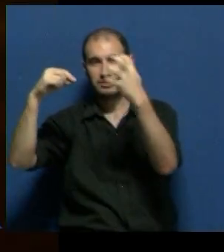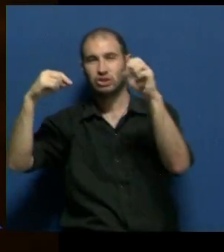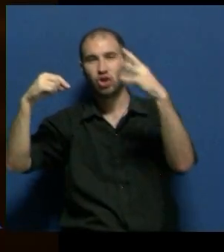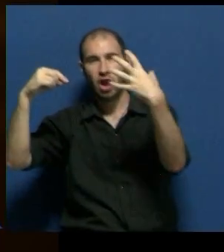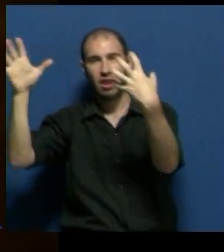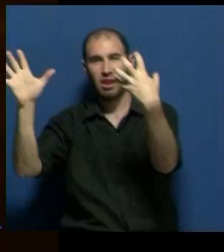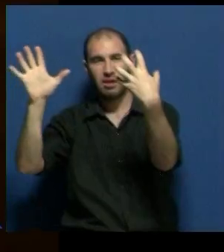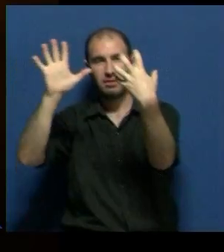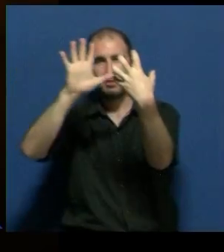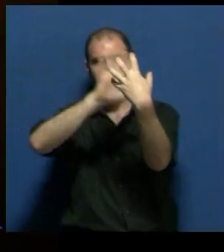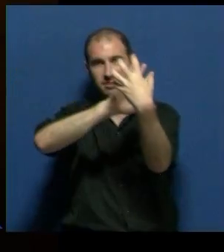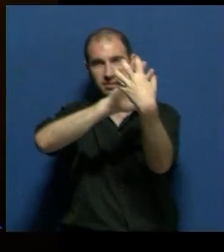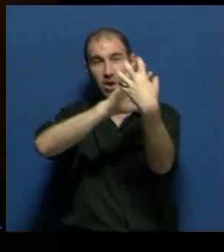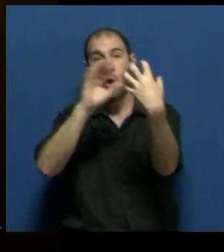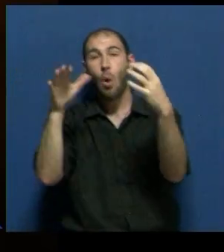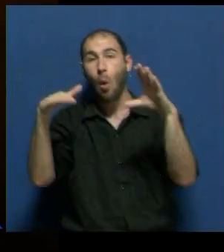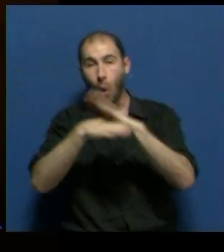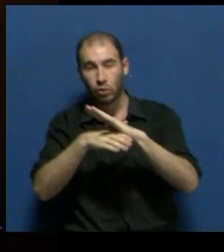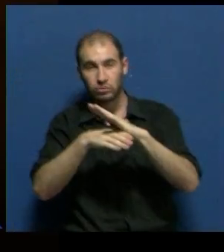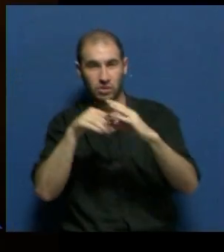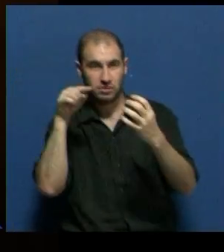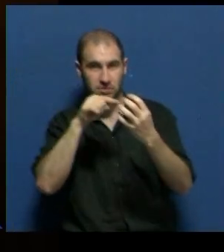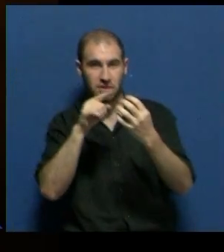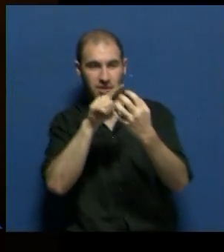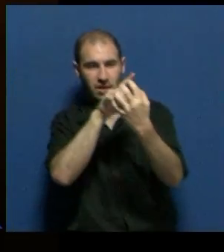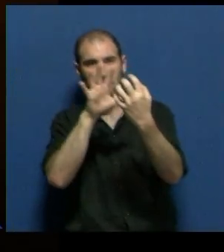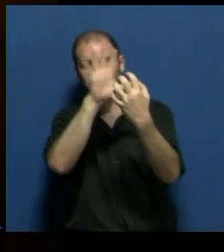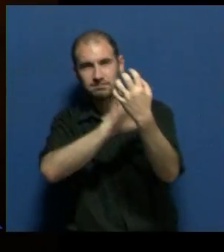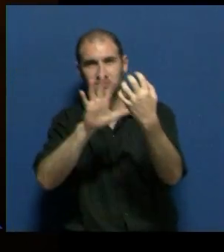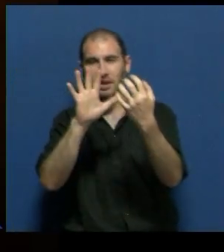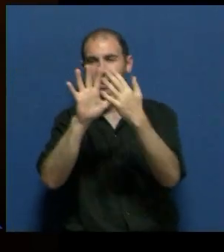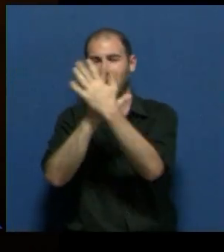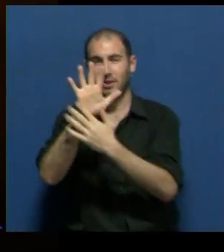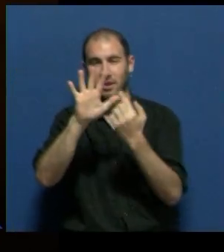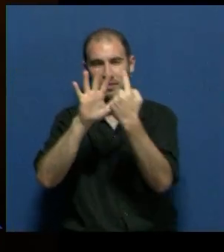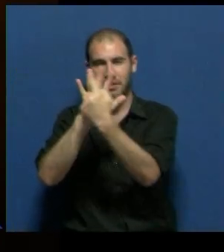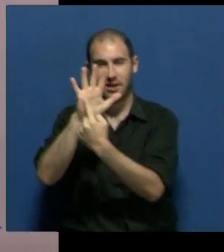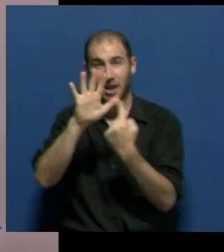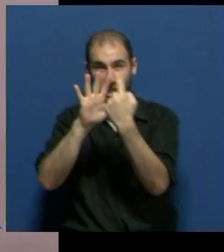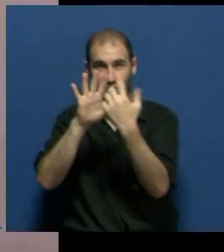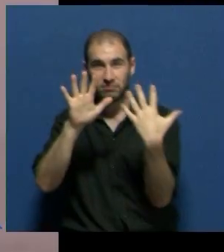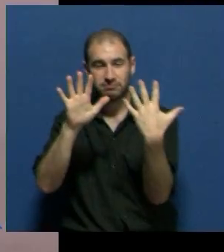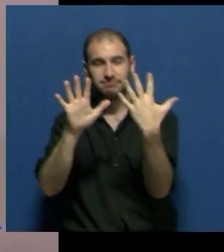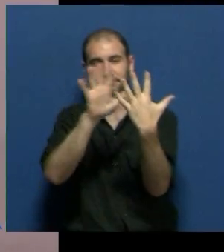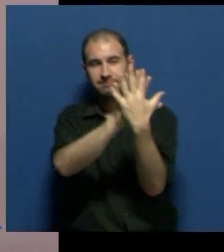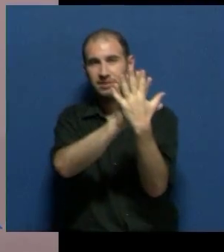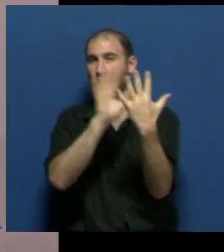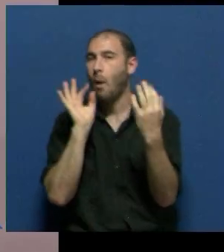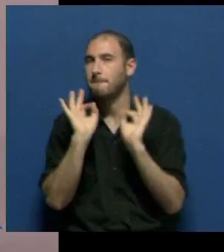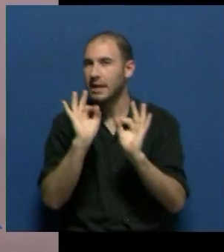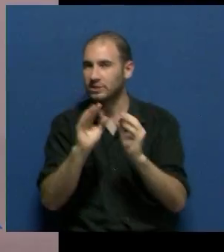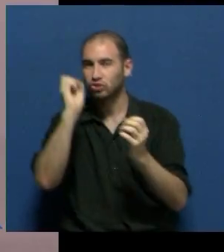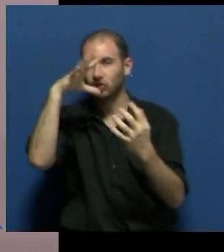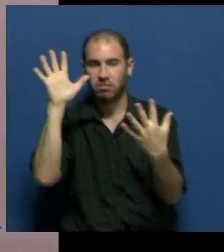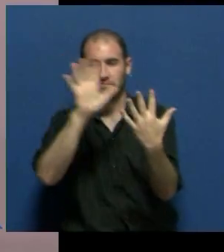el sol y la tierra y justamente su circunferencia o su disco lunar tapa por completo